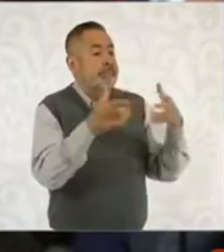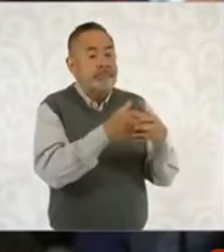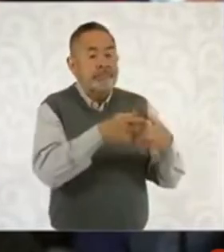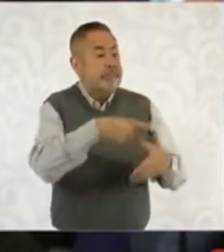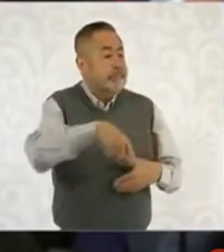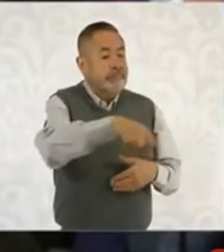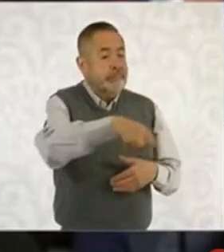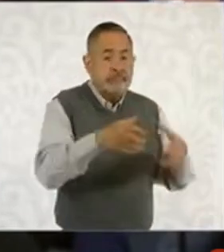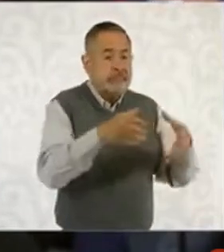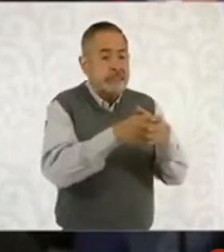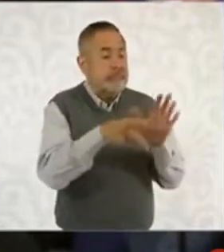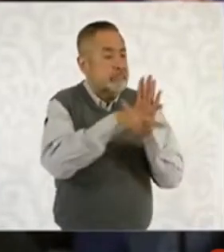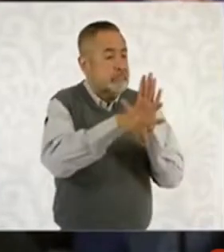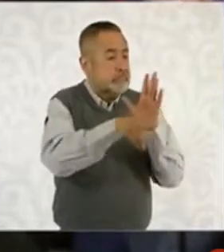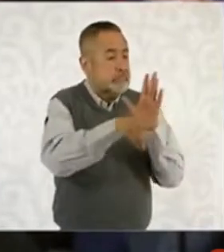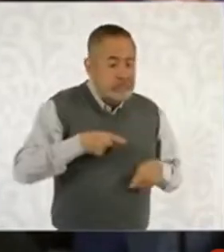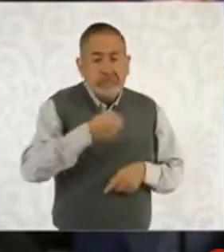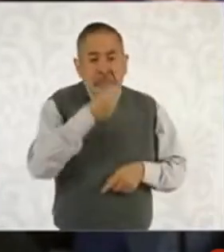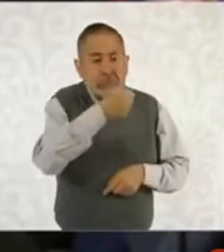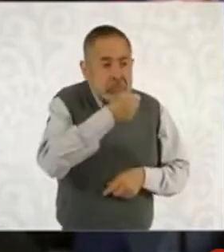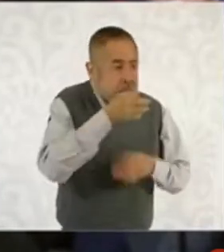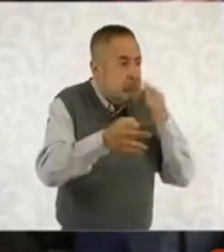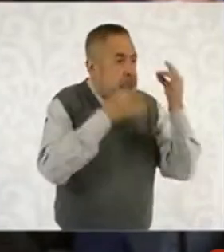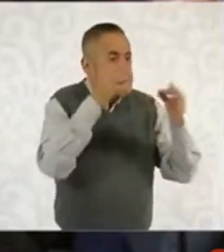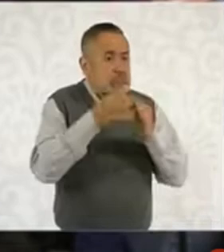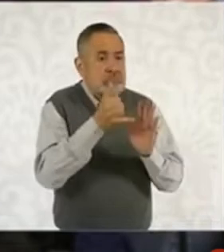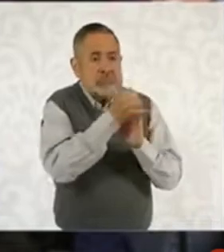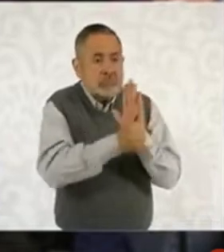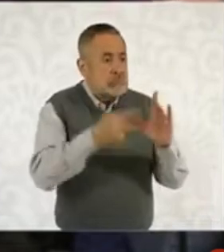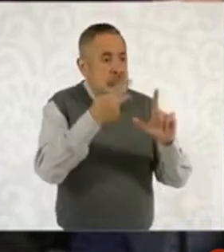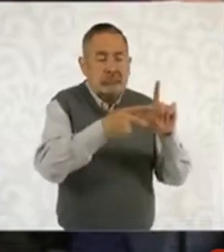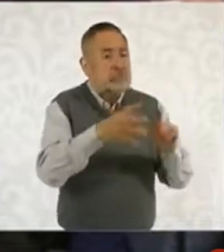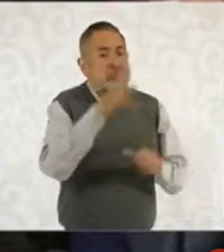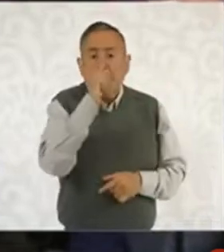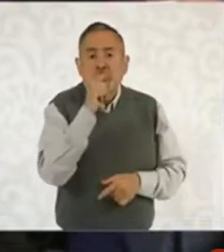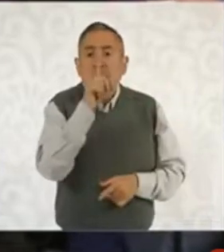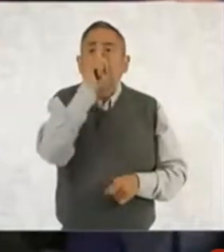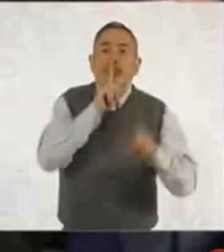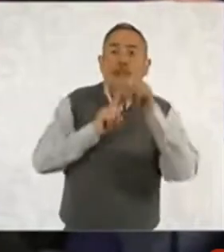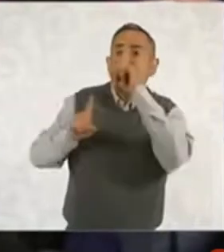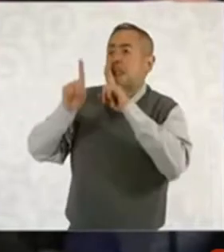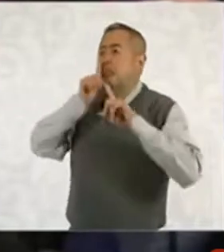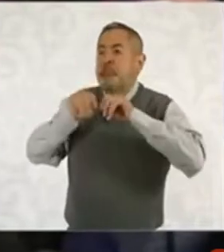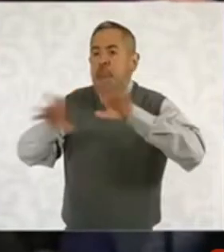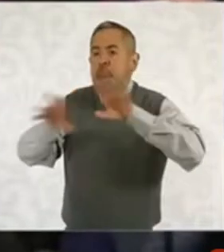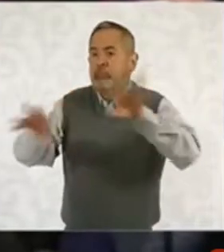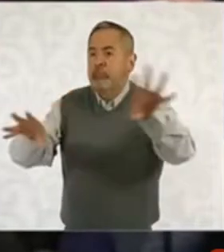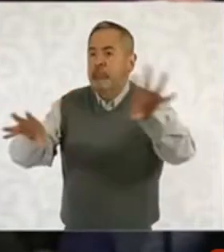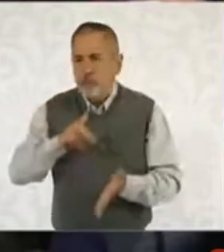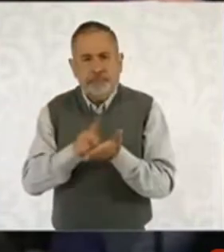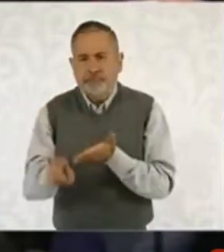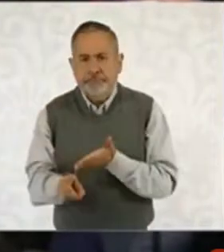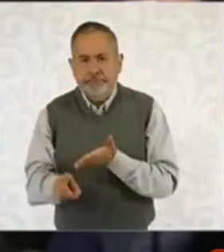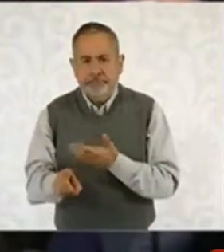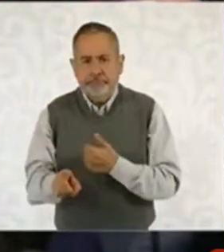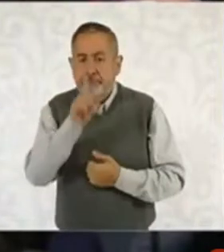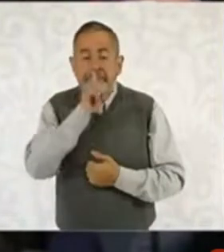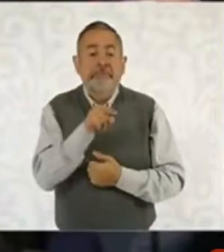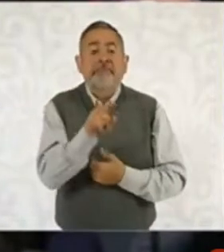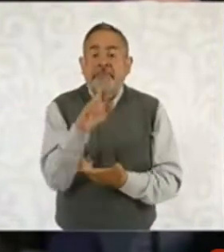derecho, ni los periodistas, ni los reporteros, ni los youtubers, a mentir. No tenemos el derecho a mentir, eso es